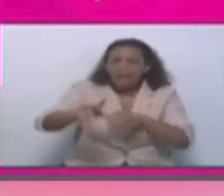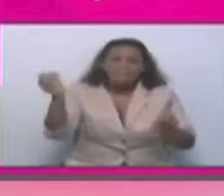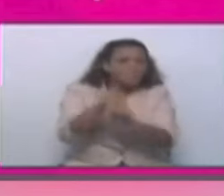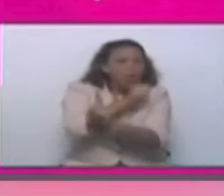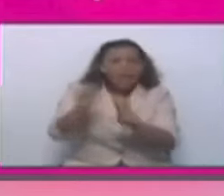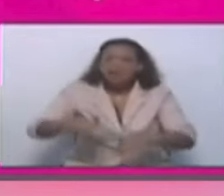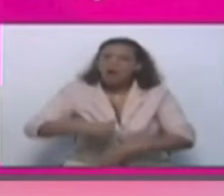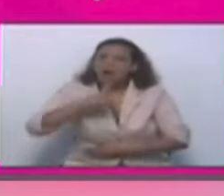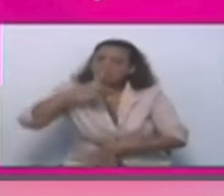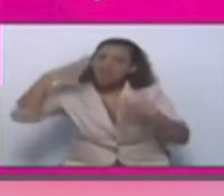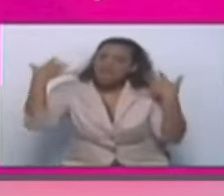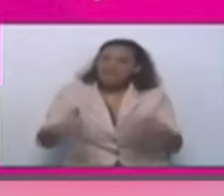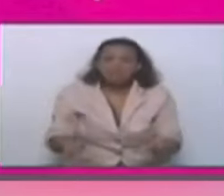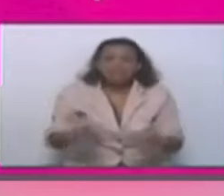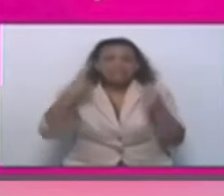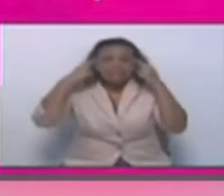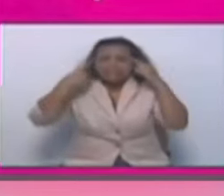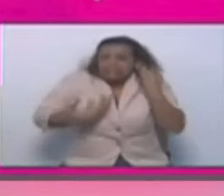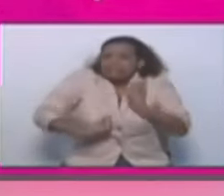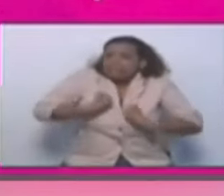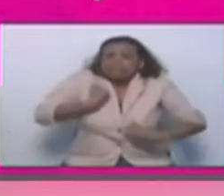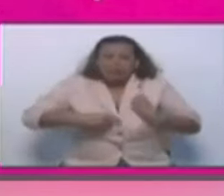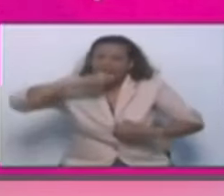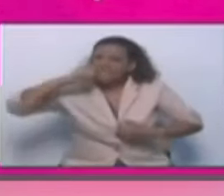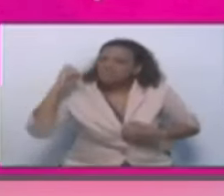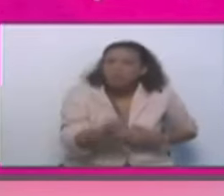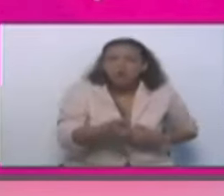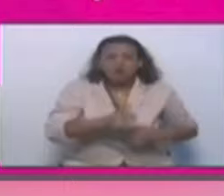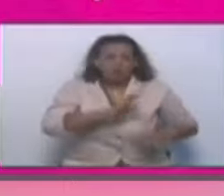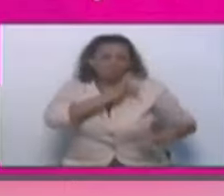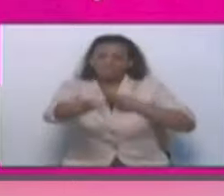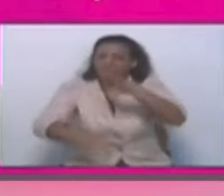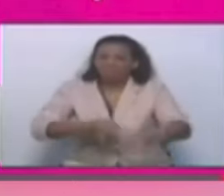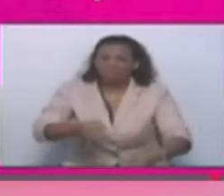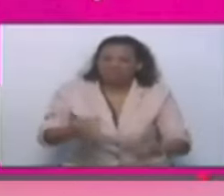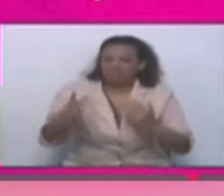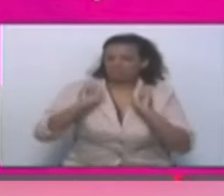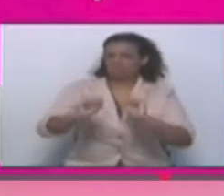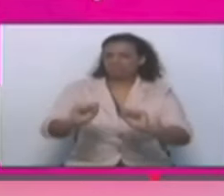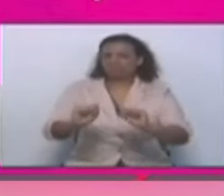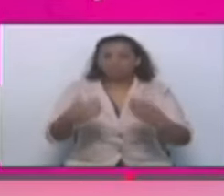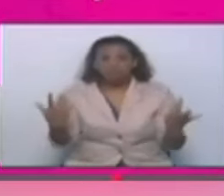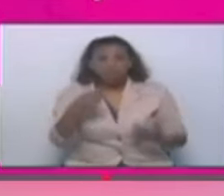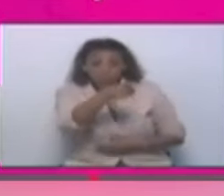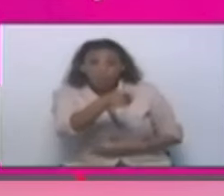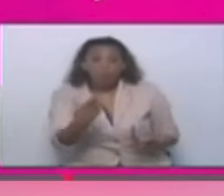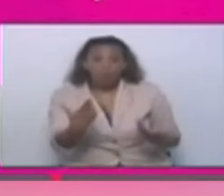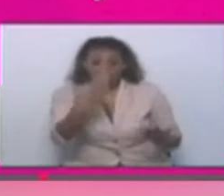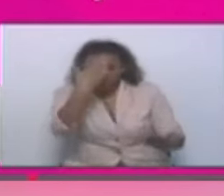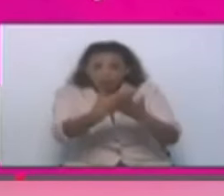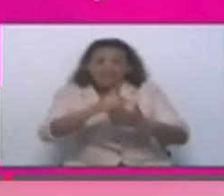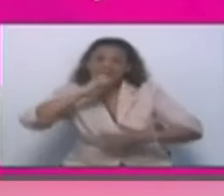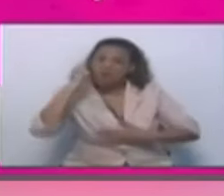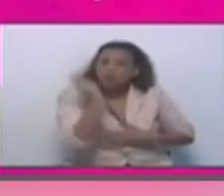violencia, de incertidumbre, de odio, de intolerancia. Frente al